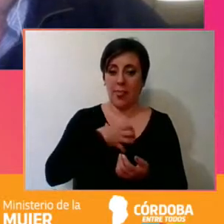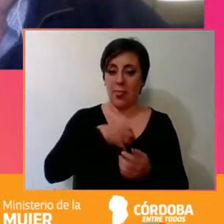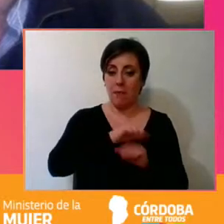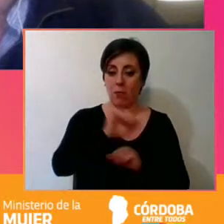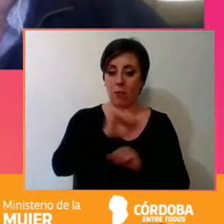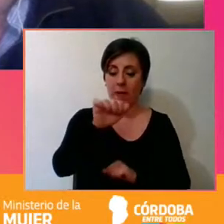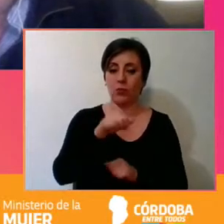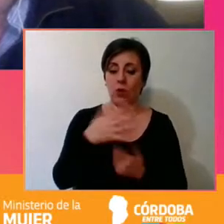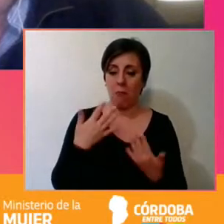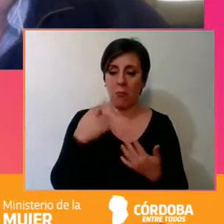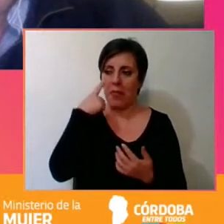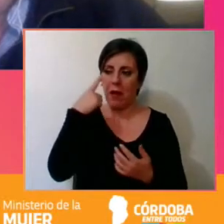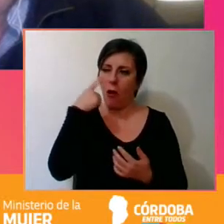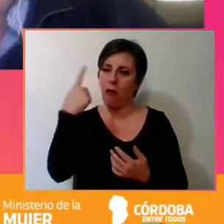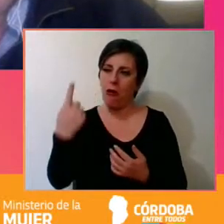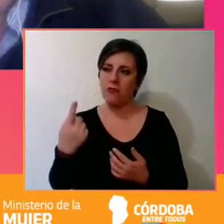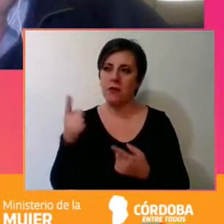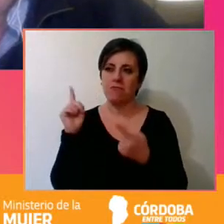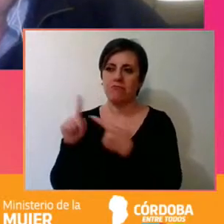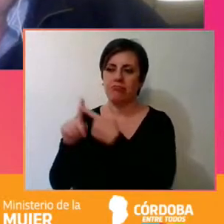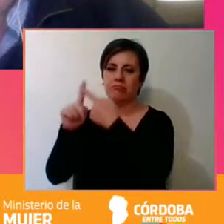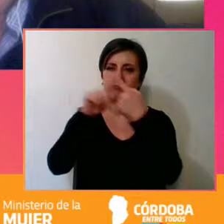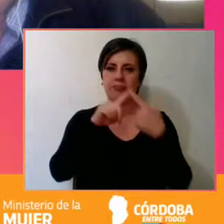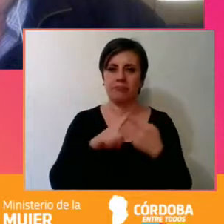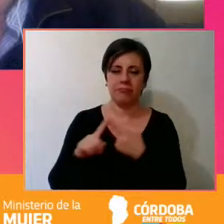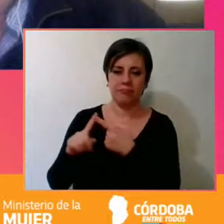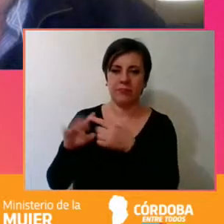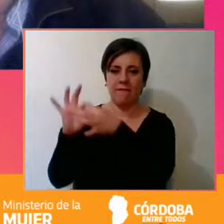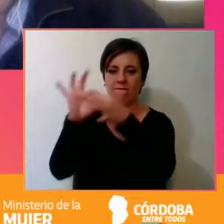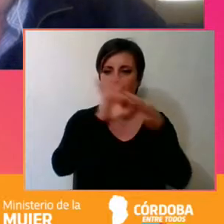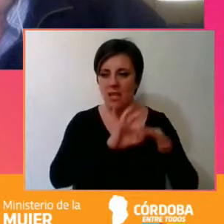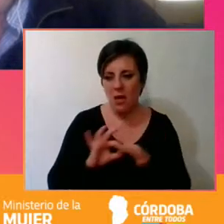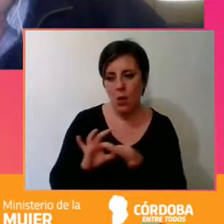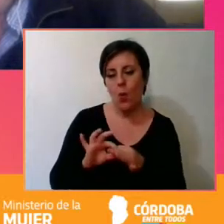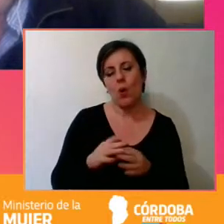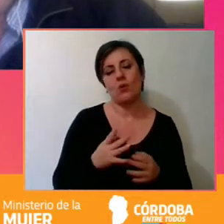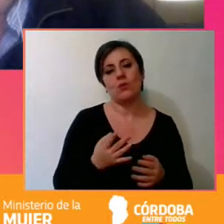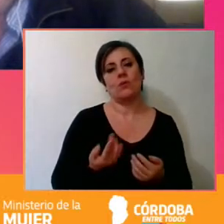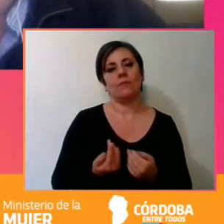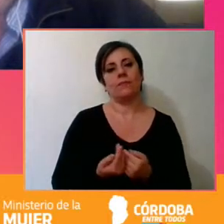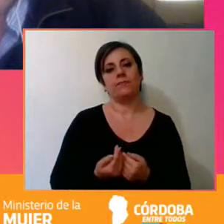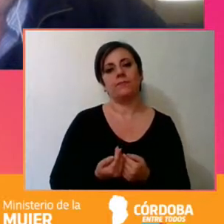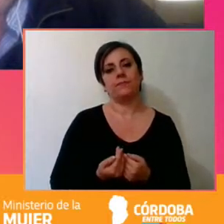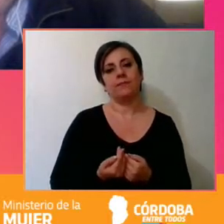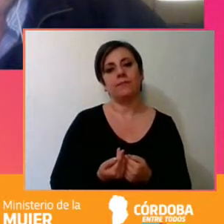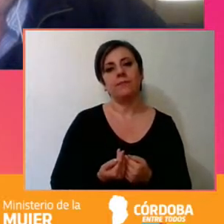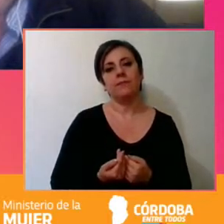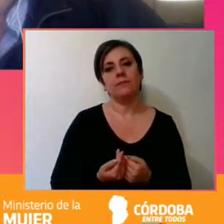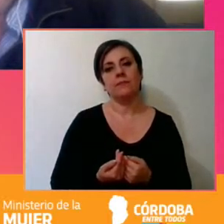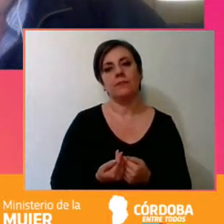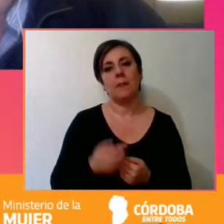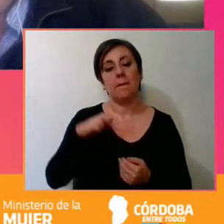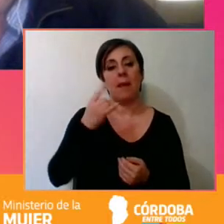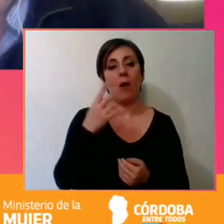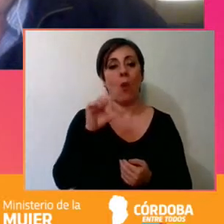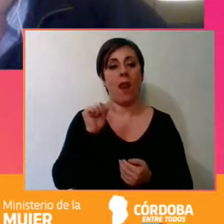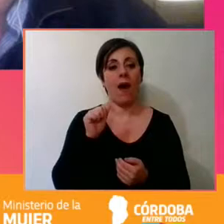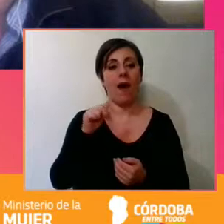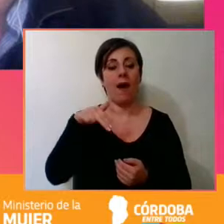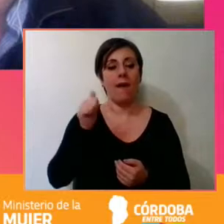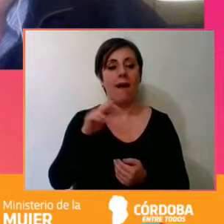poder conocernos, conectarnos, hacer vínculos. De hecho, tanto Paula Narváez